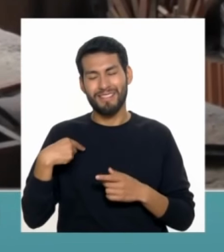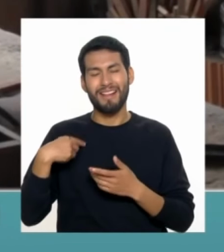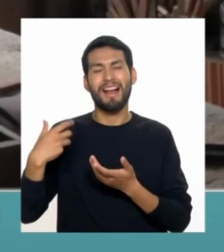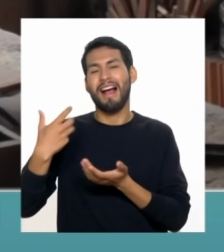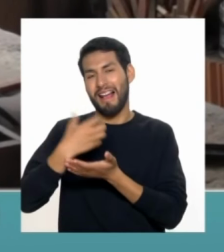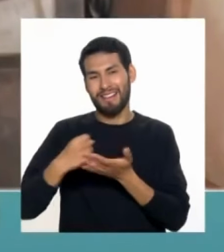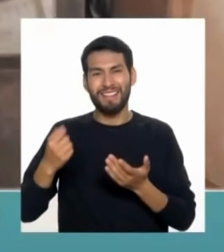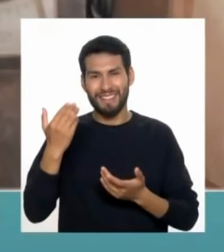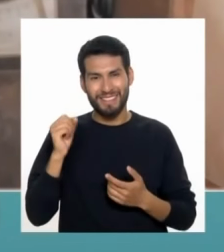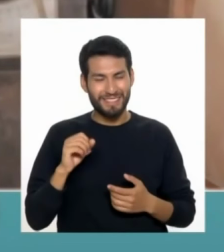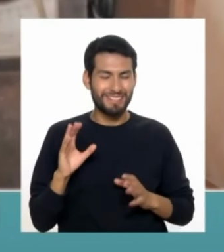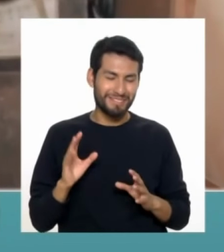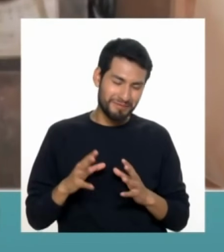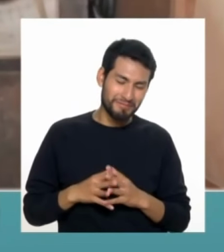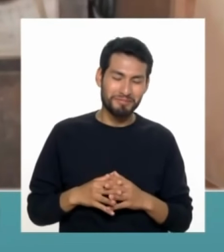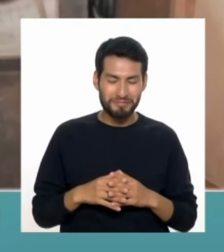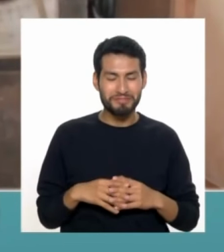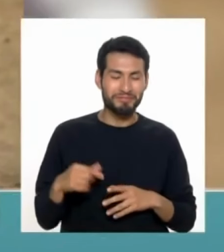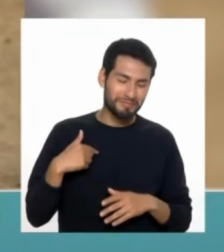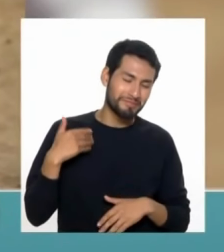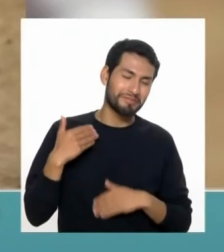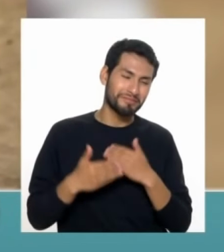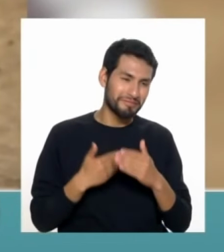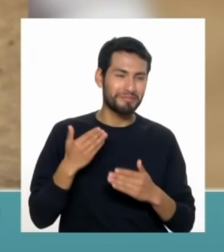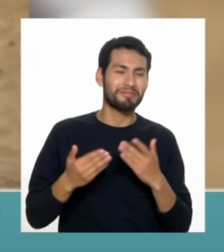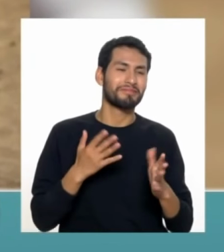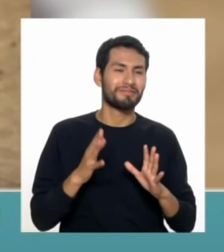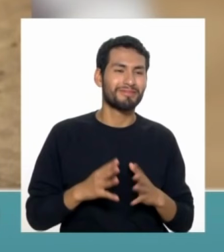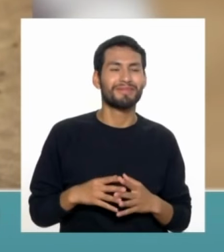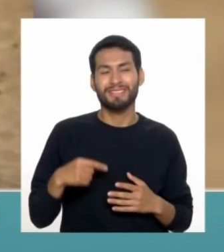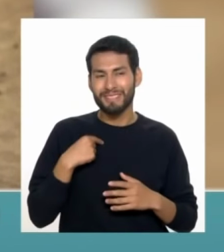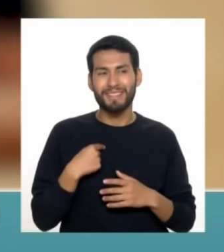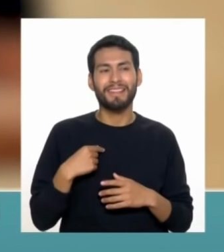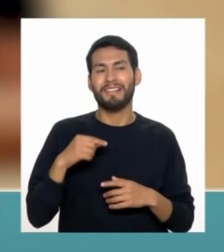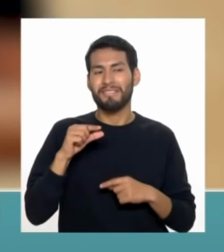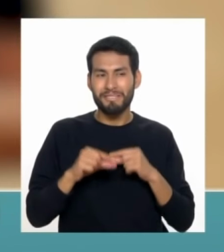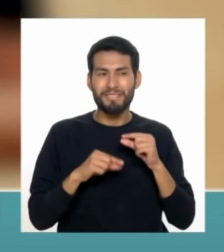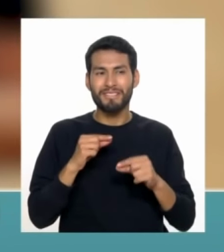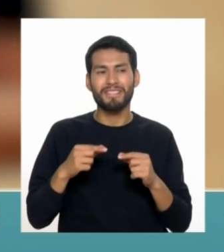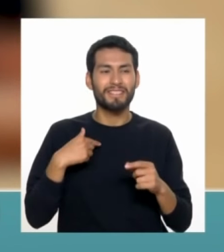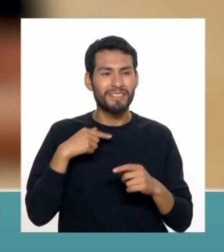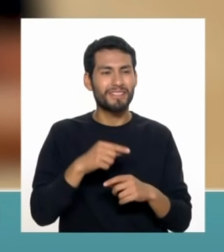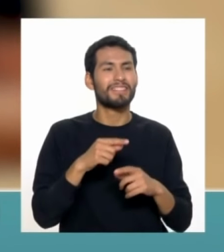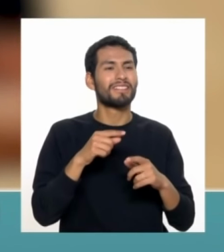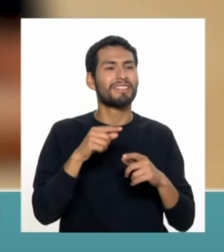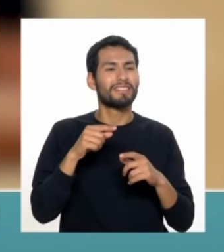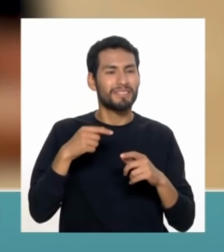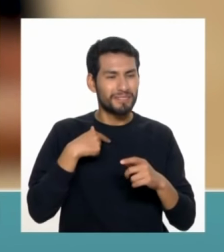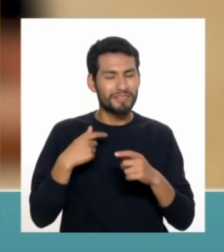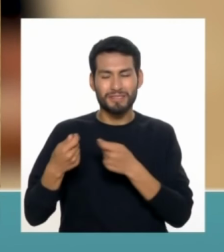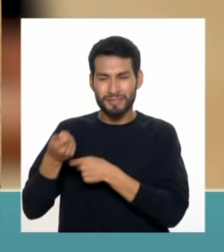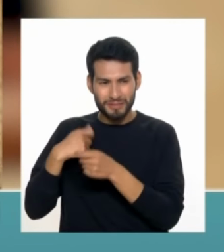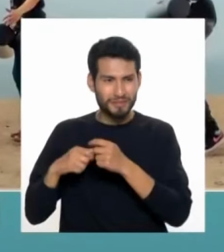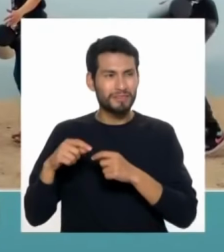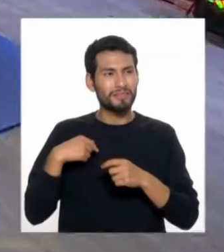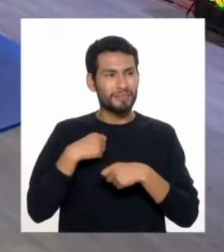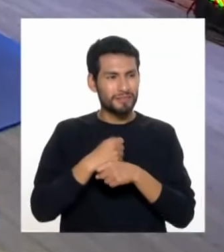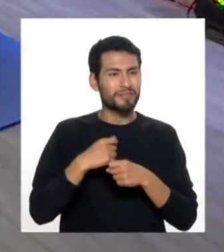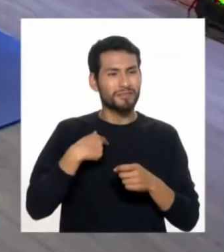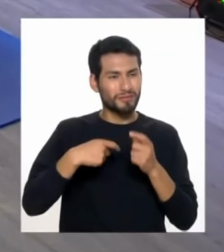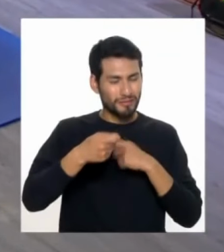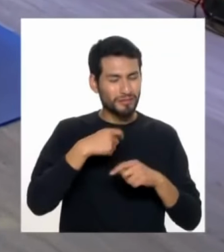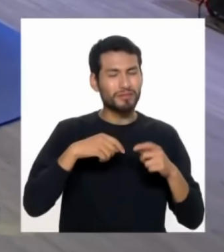tiempos, entonces es ahí donde él comienza con el asunto de él los confeccionaba, yo los pintaba, los laqueaba y los vendía. Hasta que un día mi hermano se va a